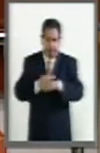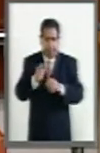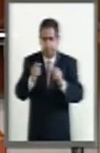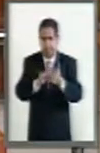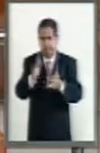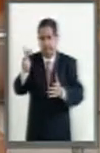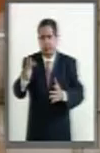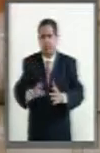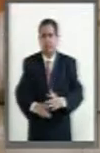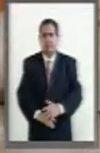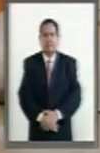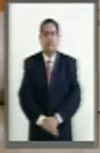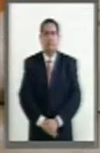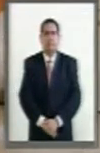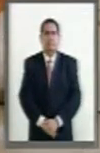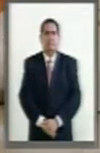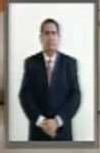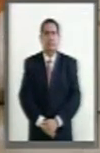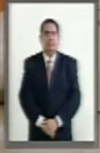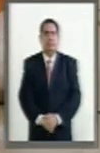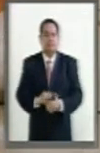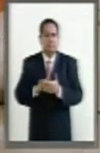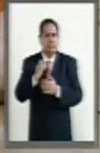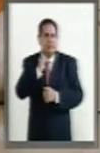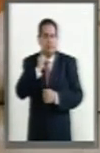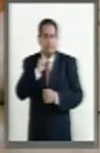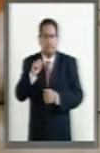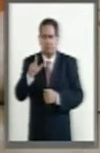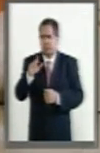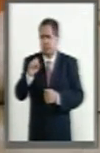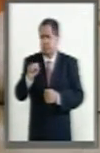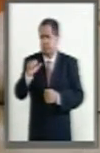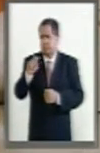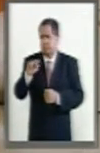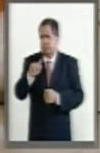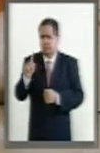Muchísimas gracias. Muchas gracias, senador Luis Sánchez Jiménez.